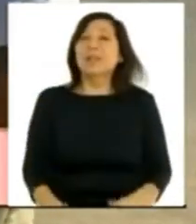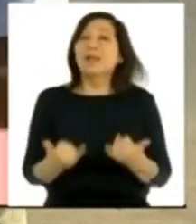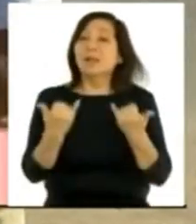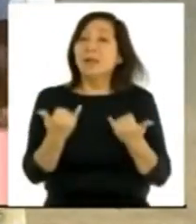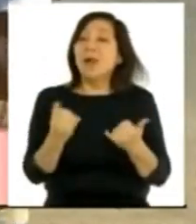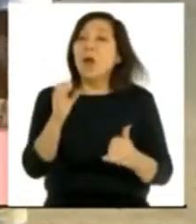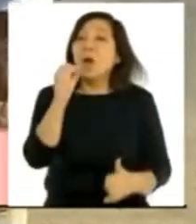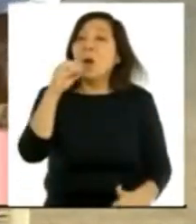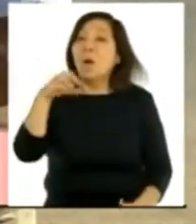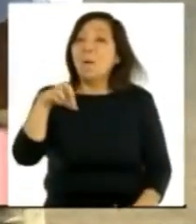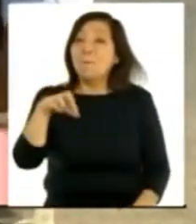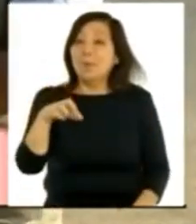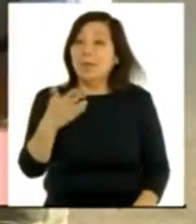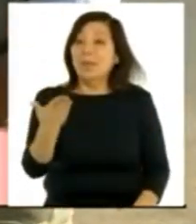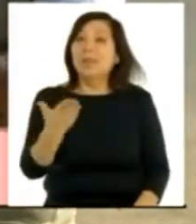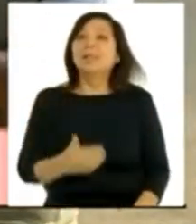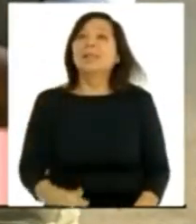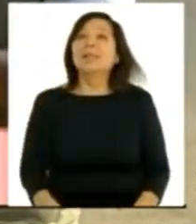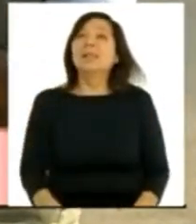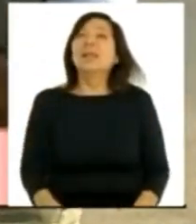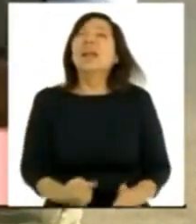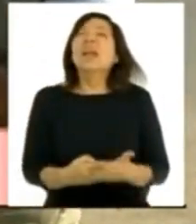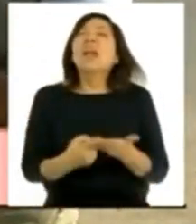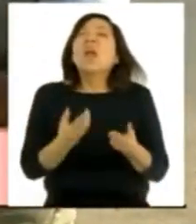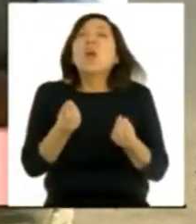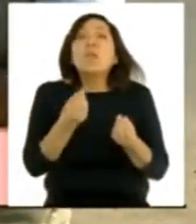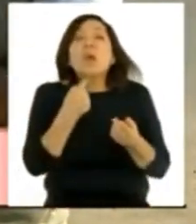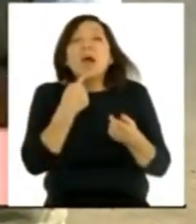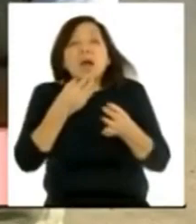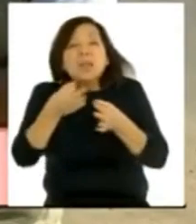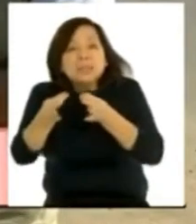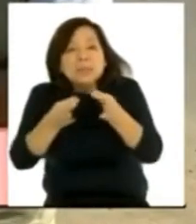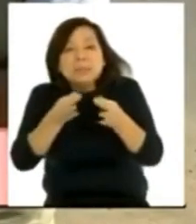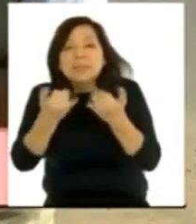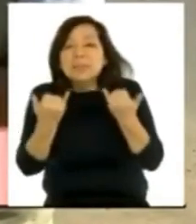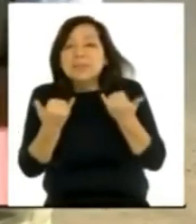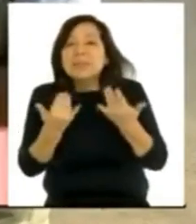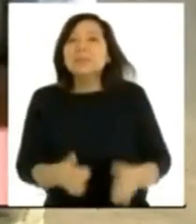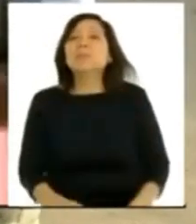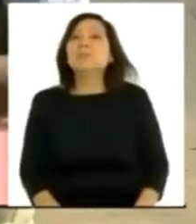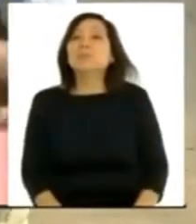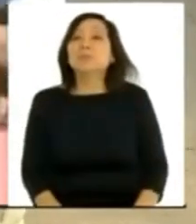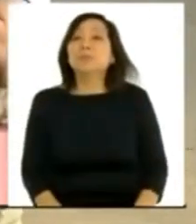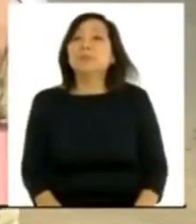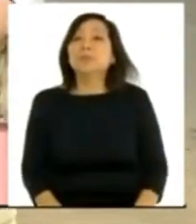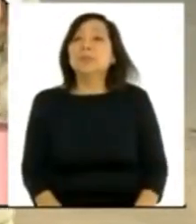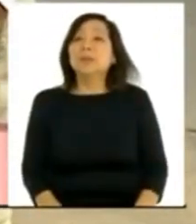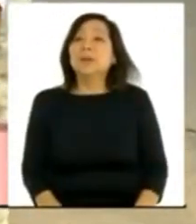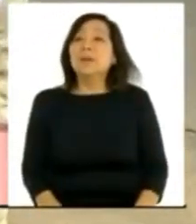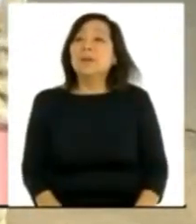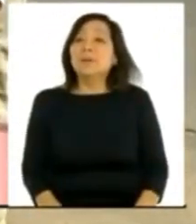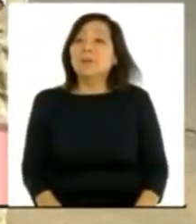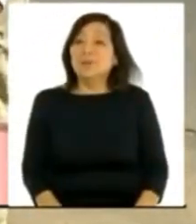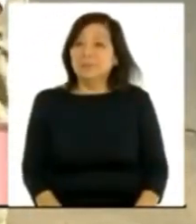en la OMP, por favor, señora Eliana, ¿qué mecanismos están planteando para poder acelerar esto?